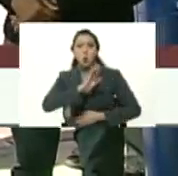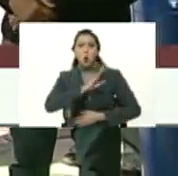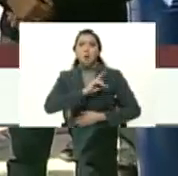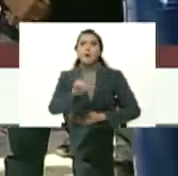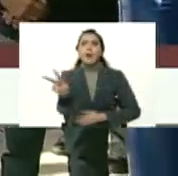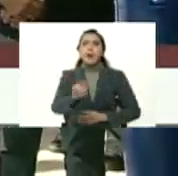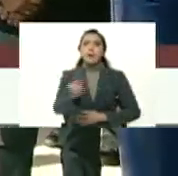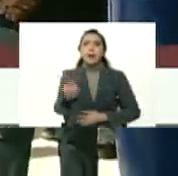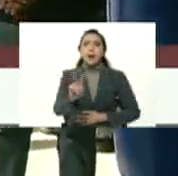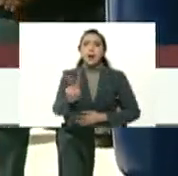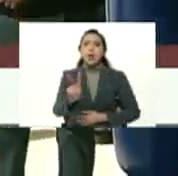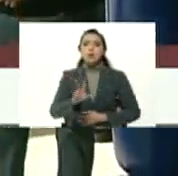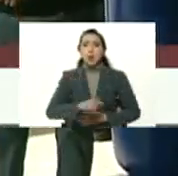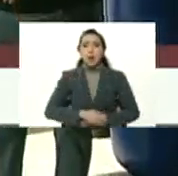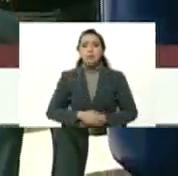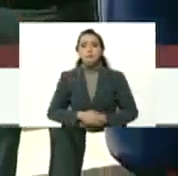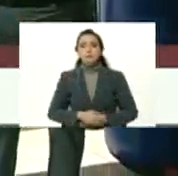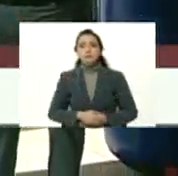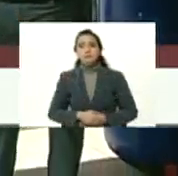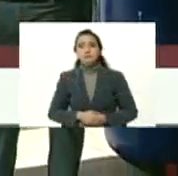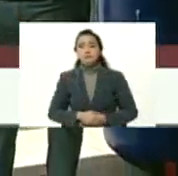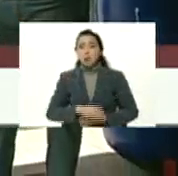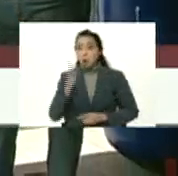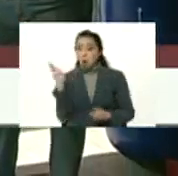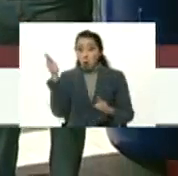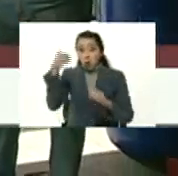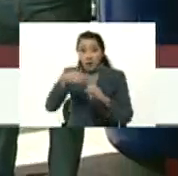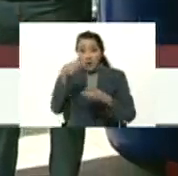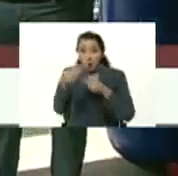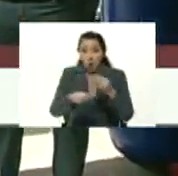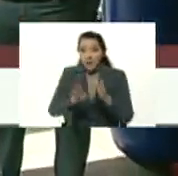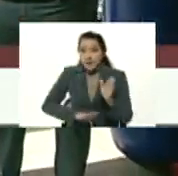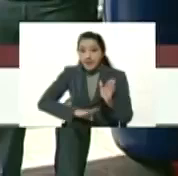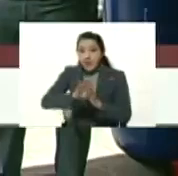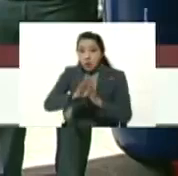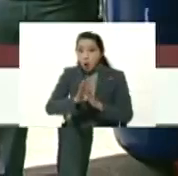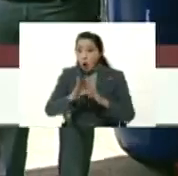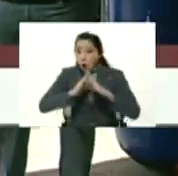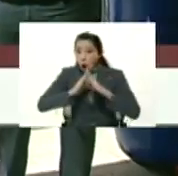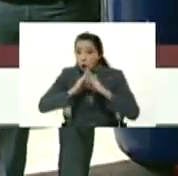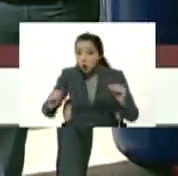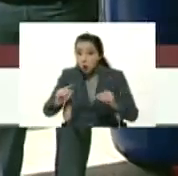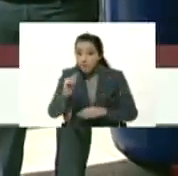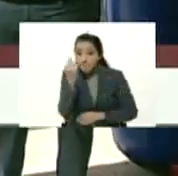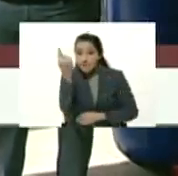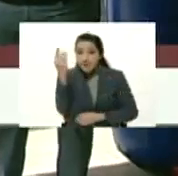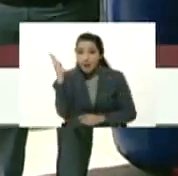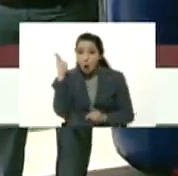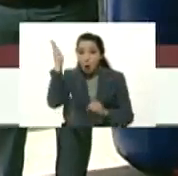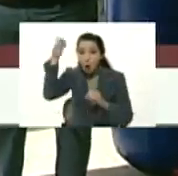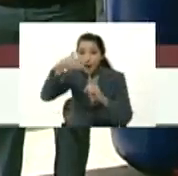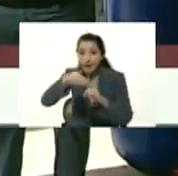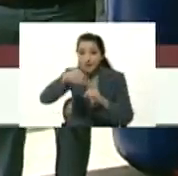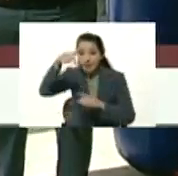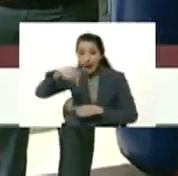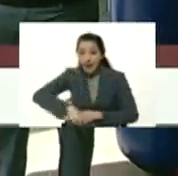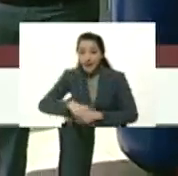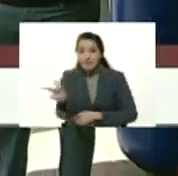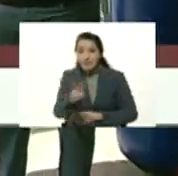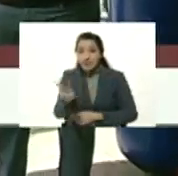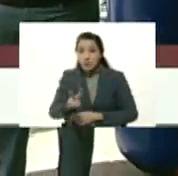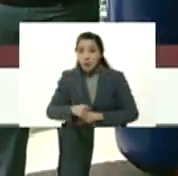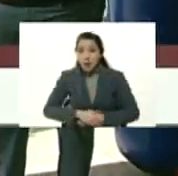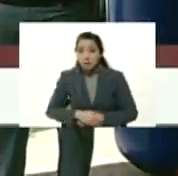los productos, con un objetivo, producir en Venezuela todo. Objetivo número uno, producir en Venezuela todo de